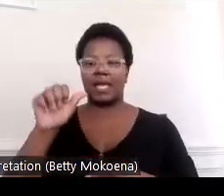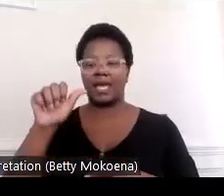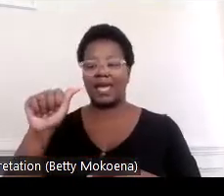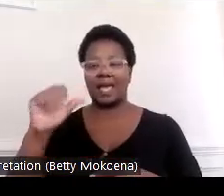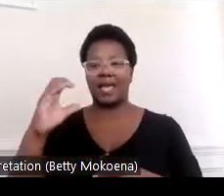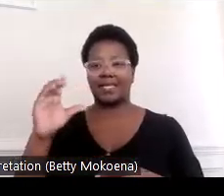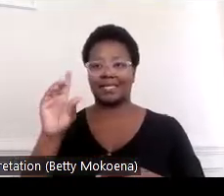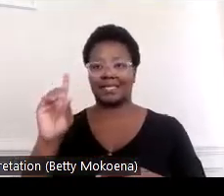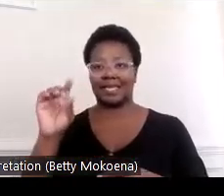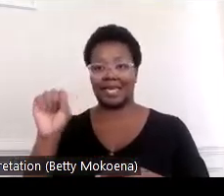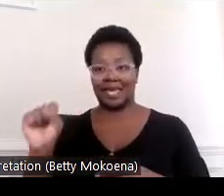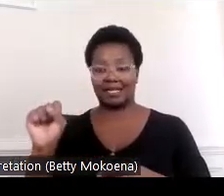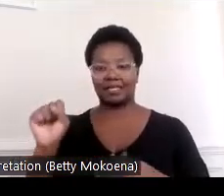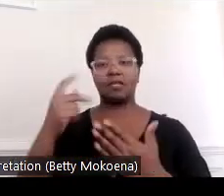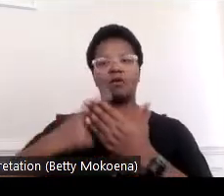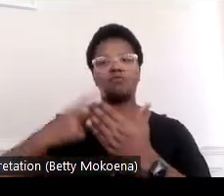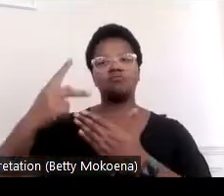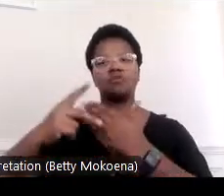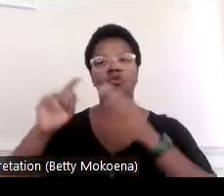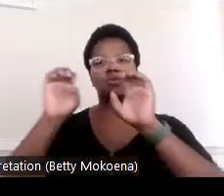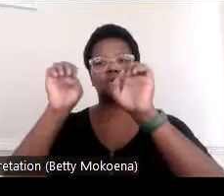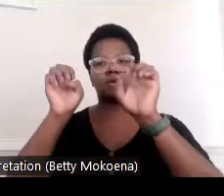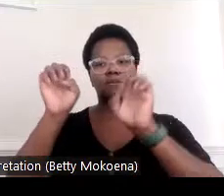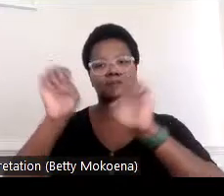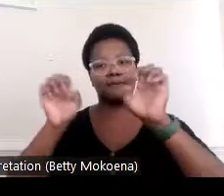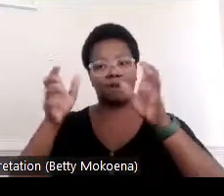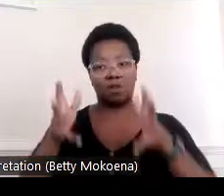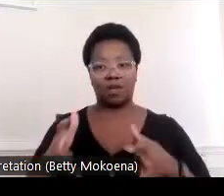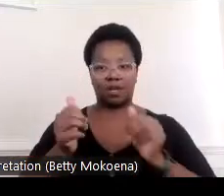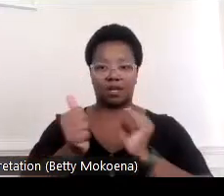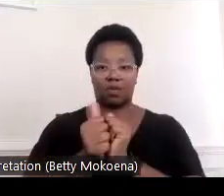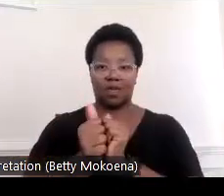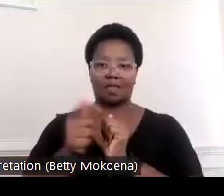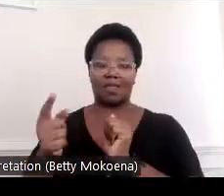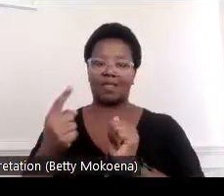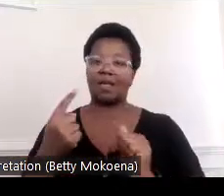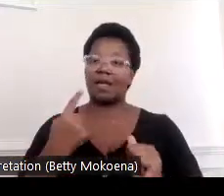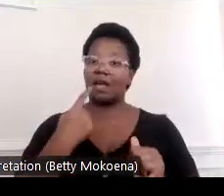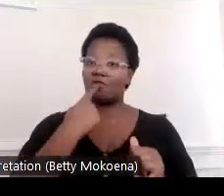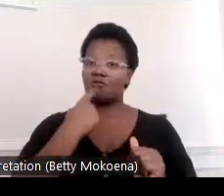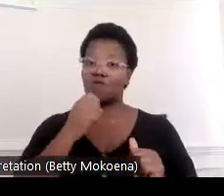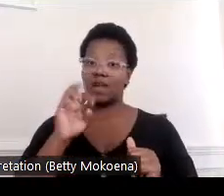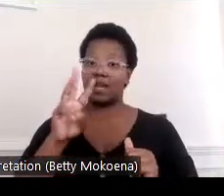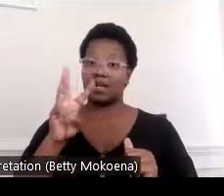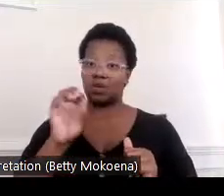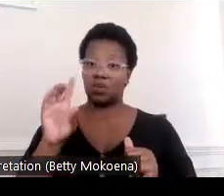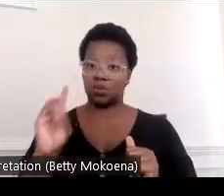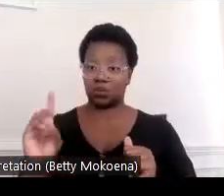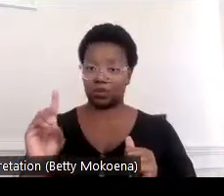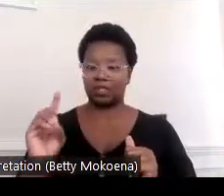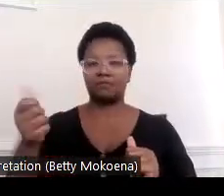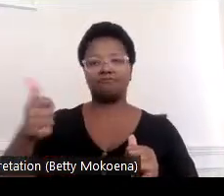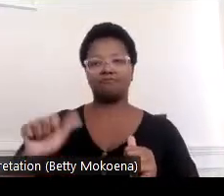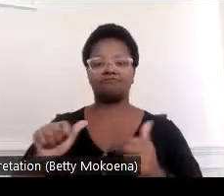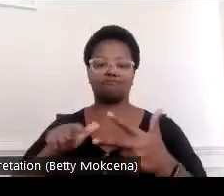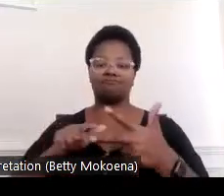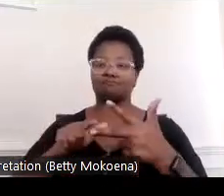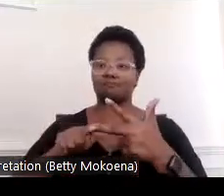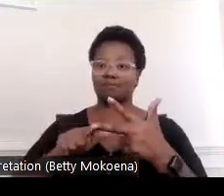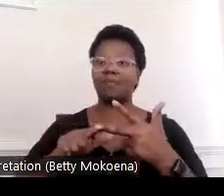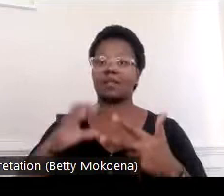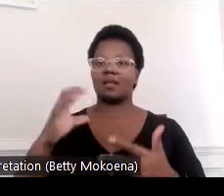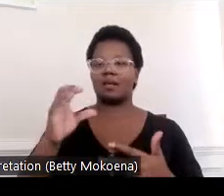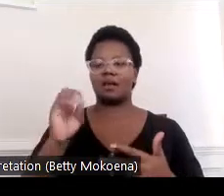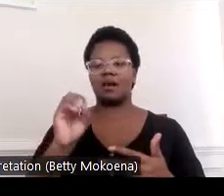lo cual es evaluador del programa hcbs también el Centro Regional y luego seguirá